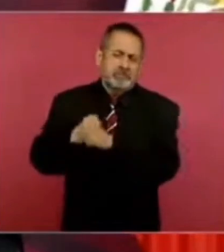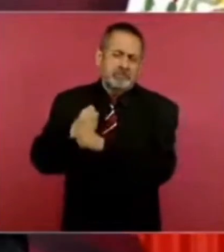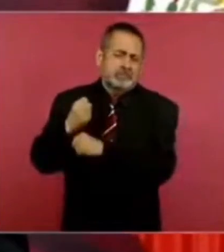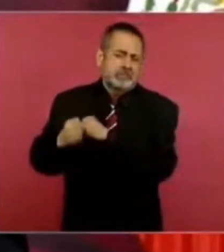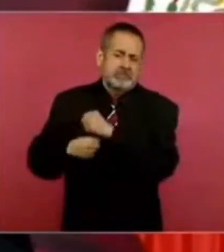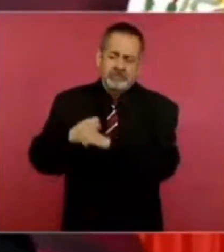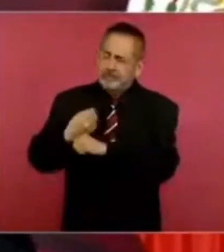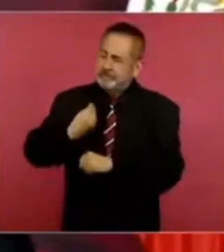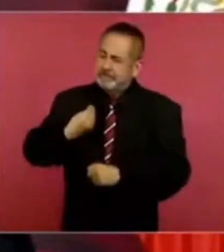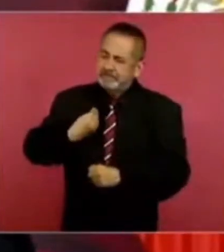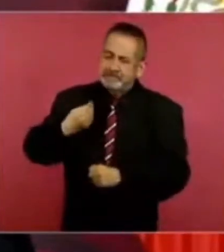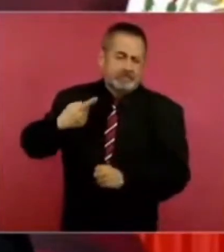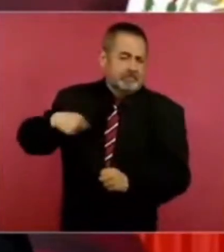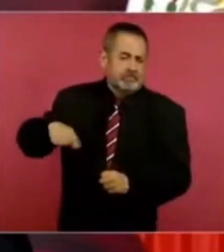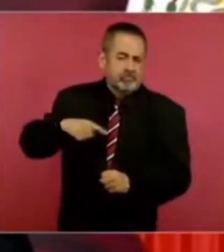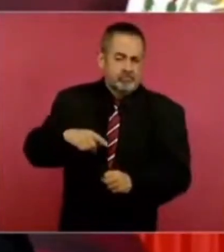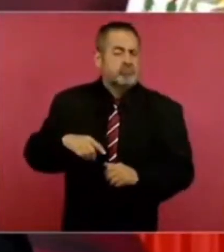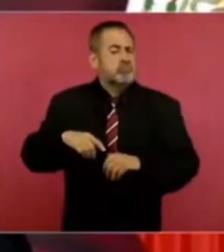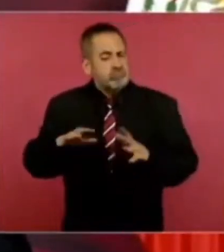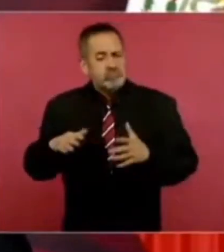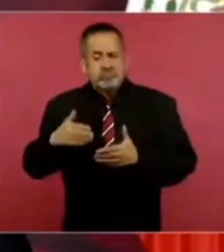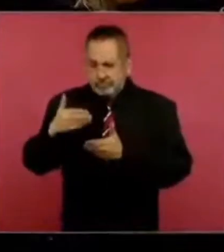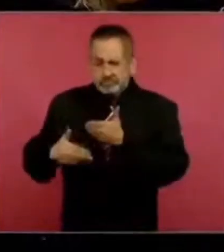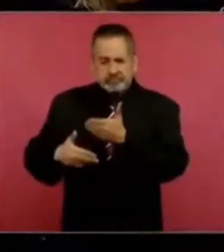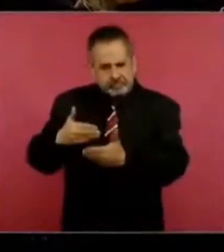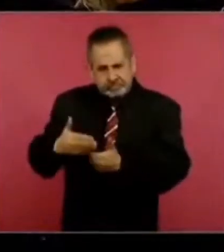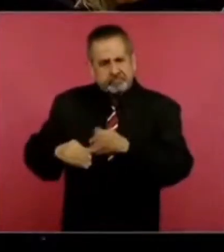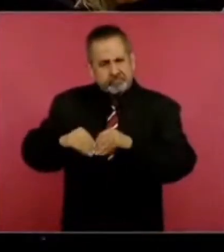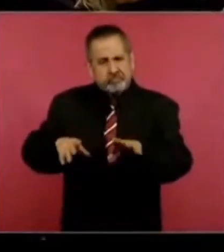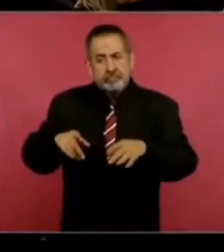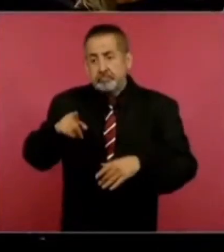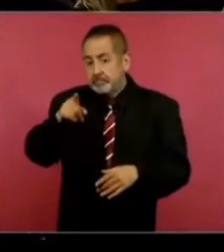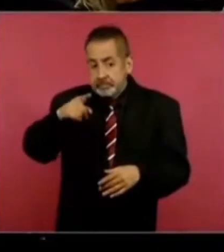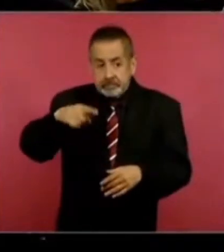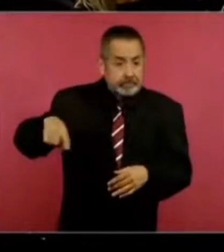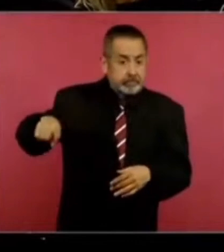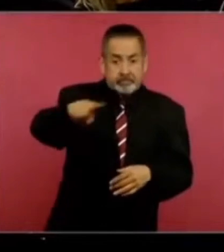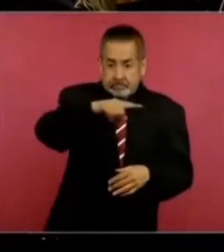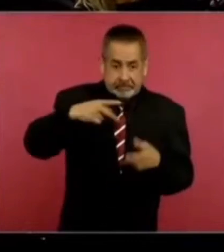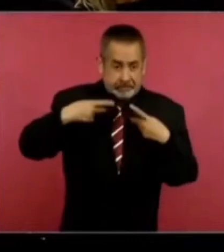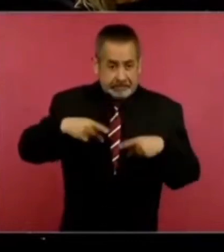Entonces sí se ha avanzado porque ya la gente está